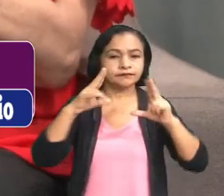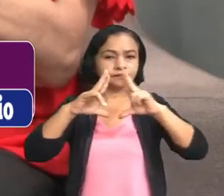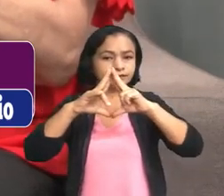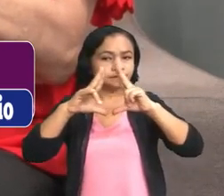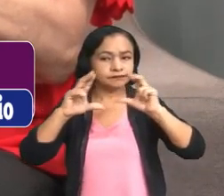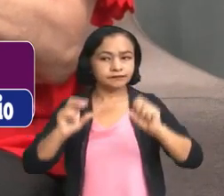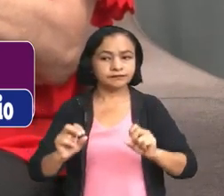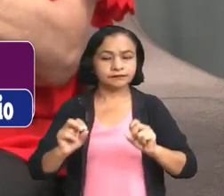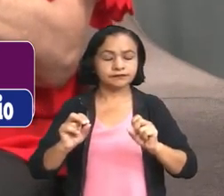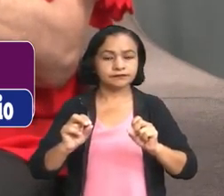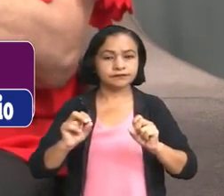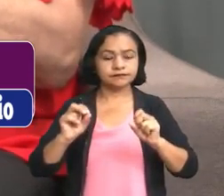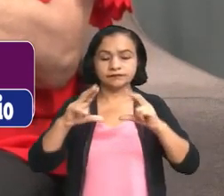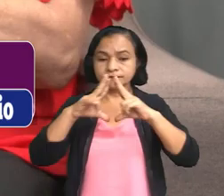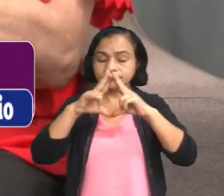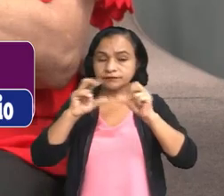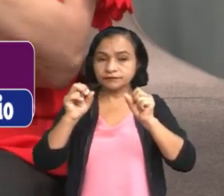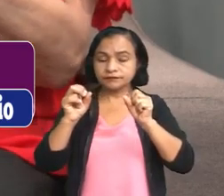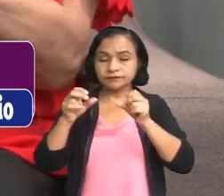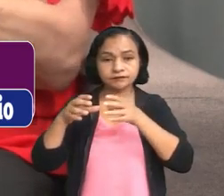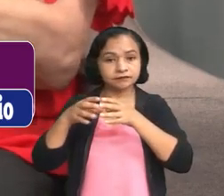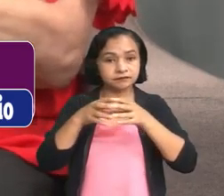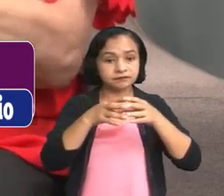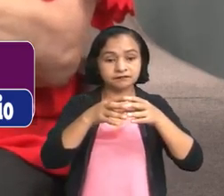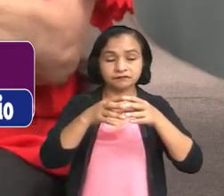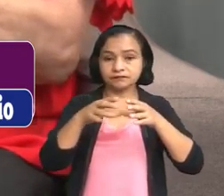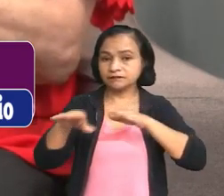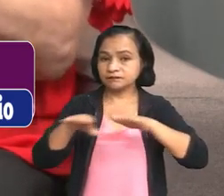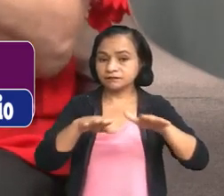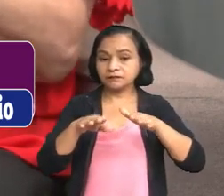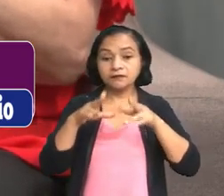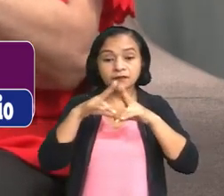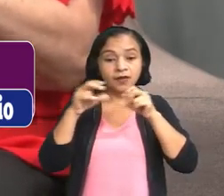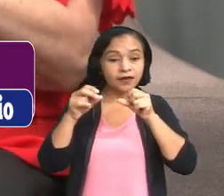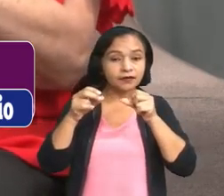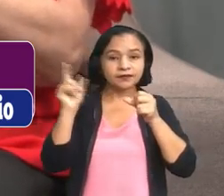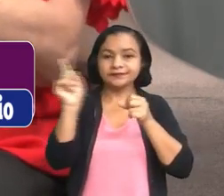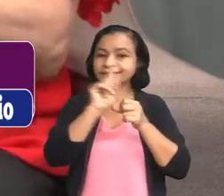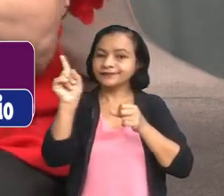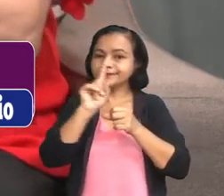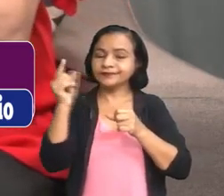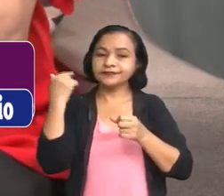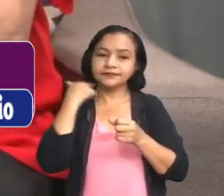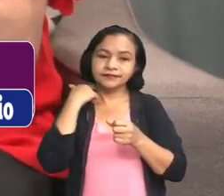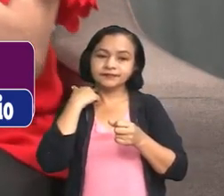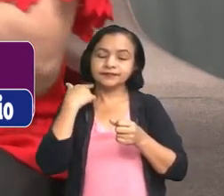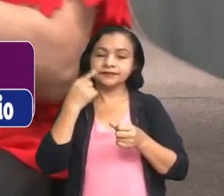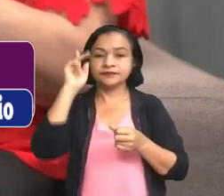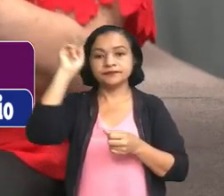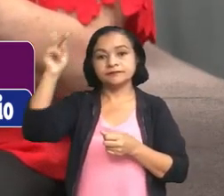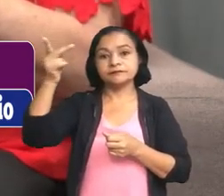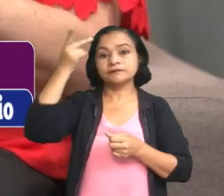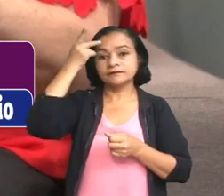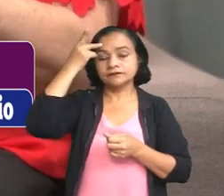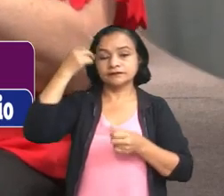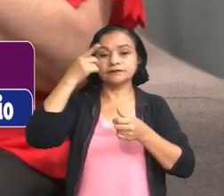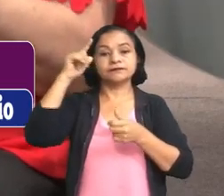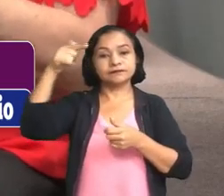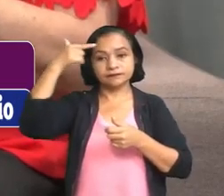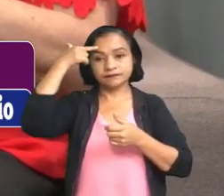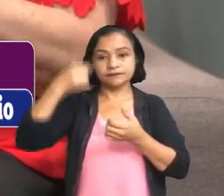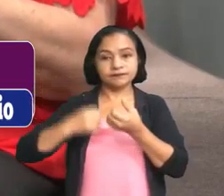porque una nación no se va a mover así por sí sola, pero siempre y cuando haya una voluntad política del gobierno, y